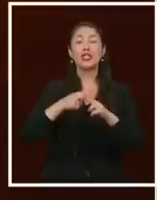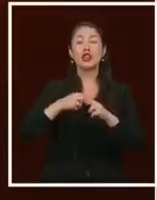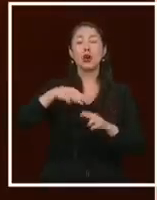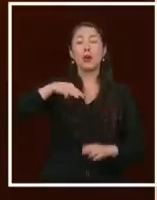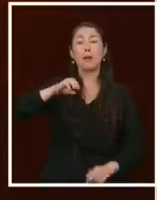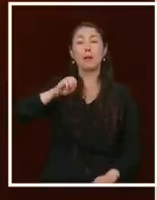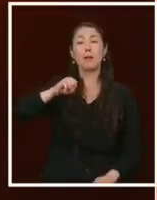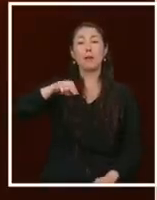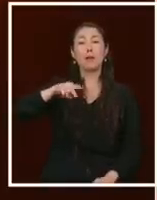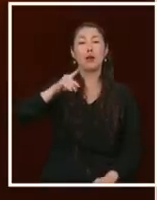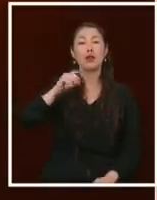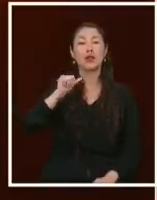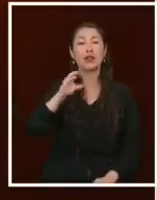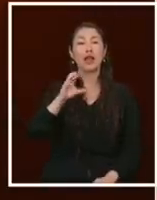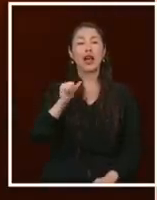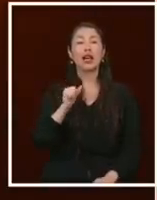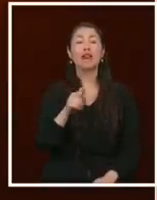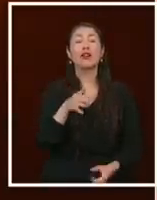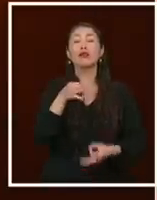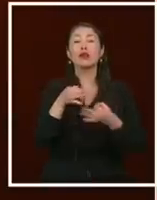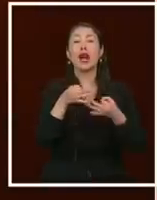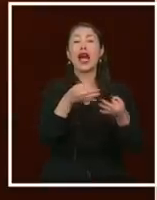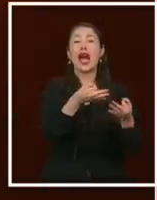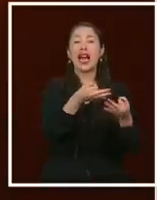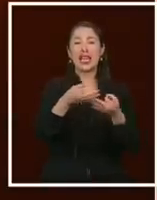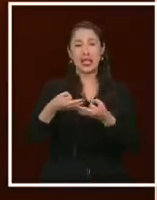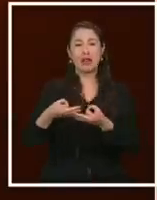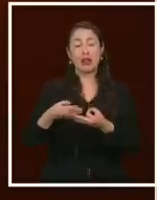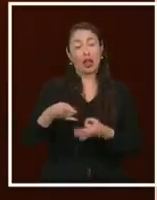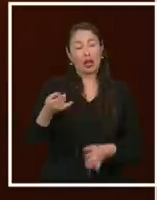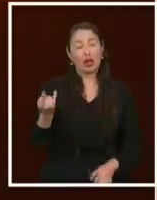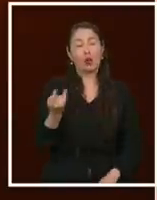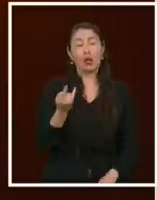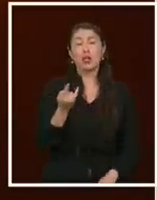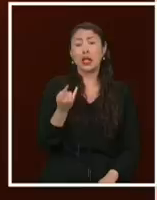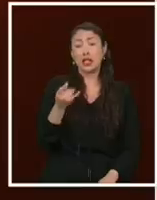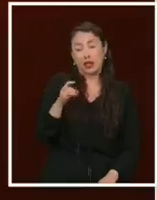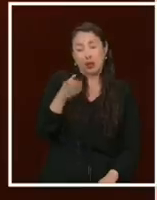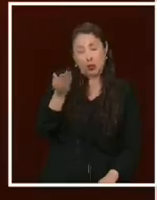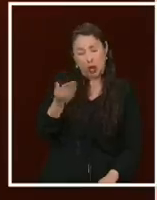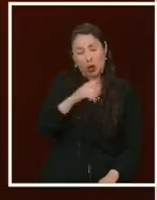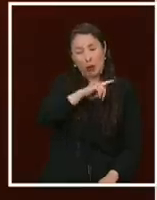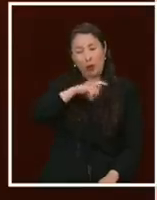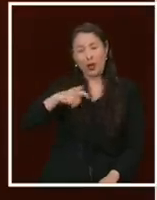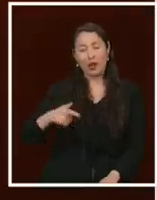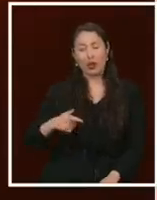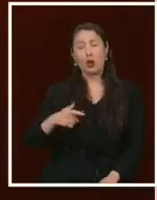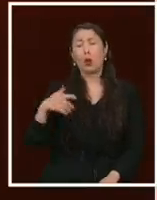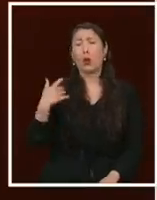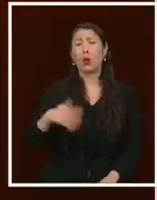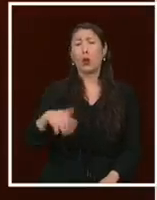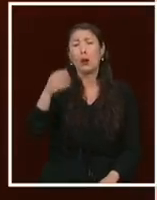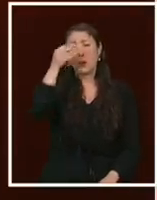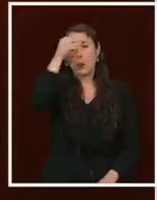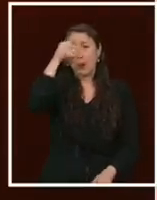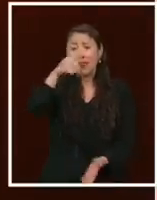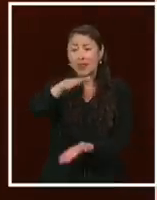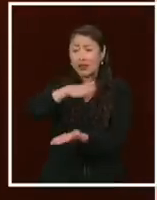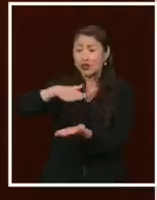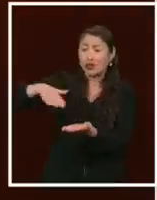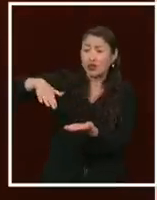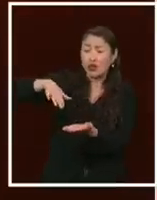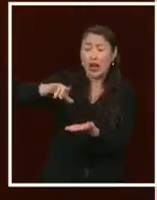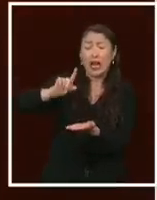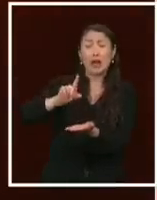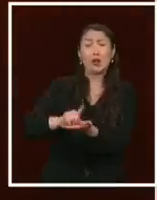justamente respecto a las cifras de esta emergencia. Sabemos que como gobernador también es bastante preocupante el área afectada, una